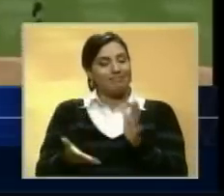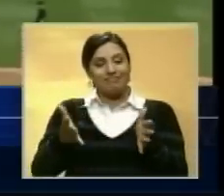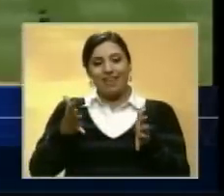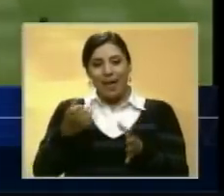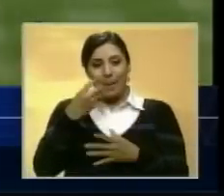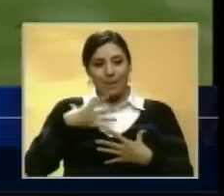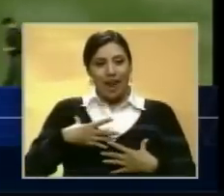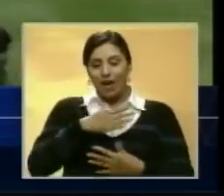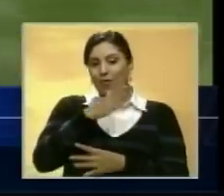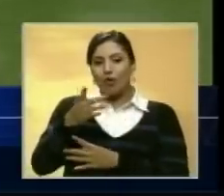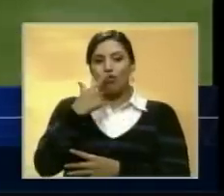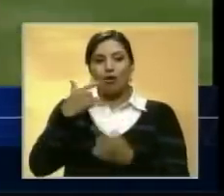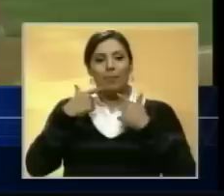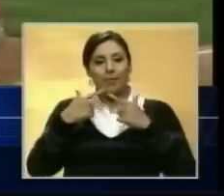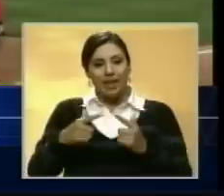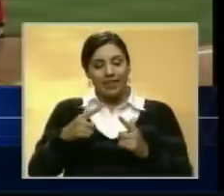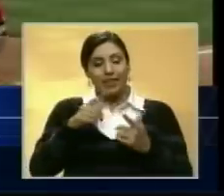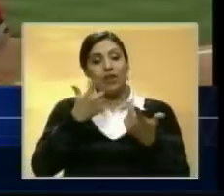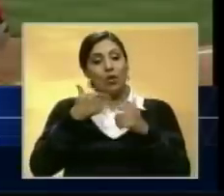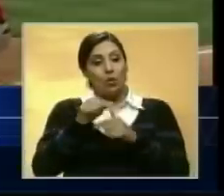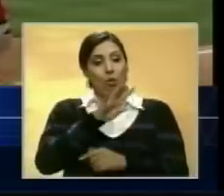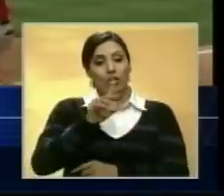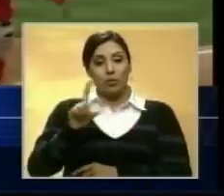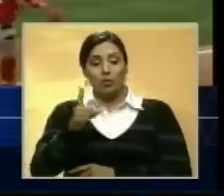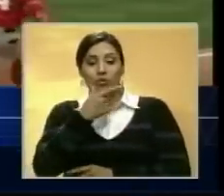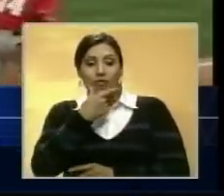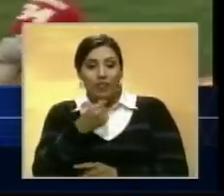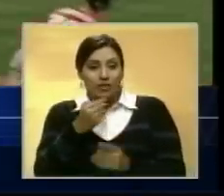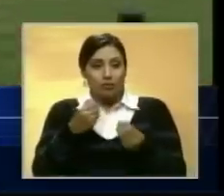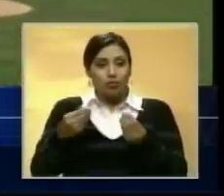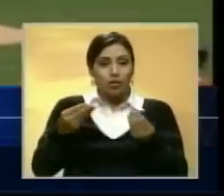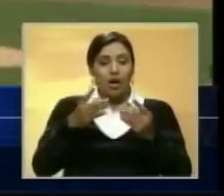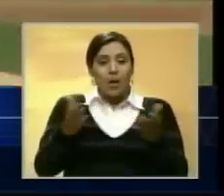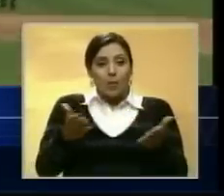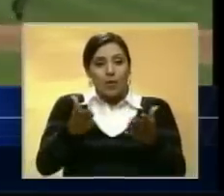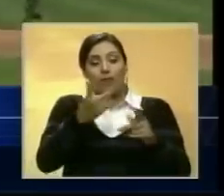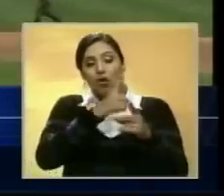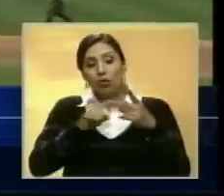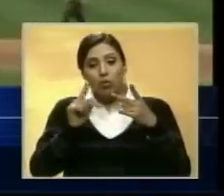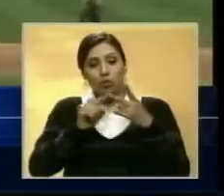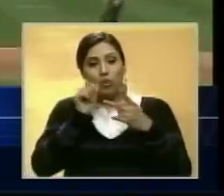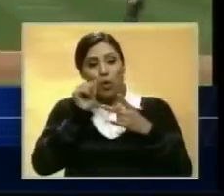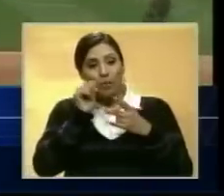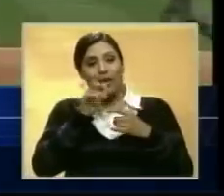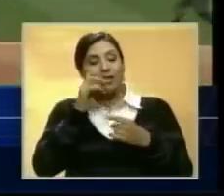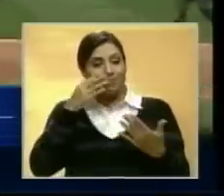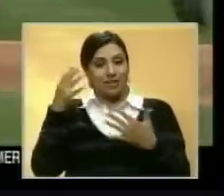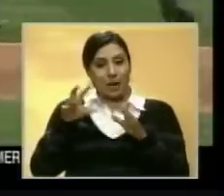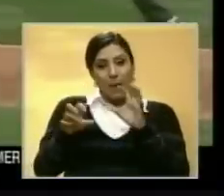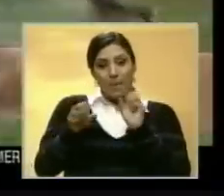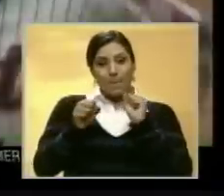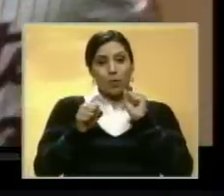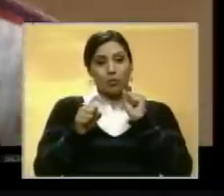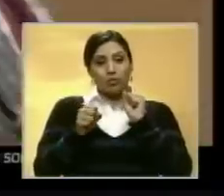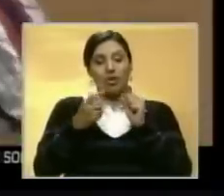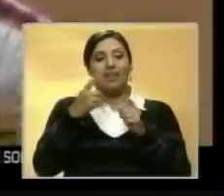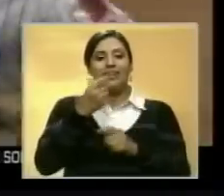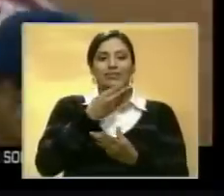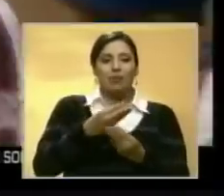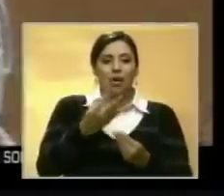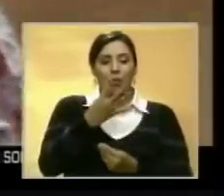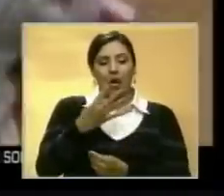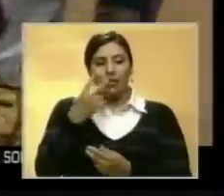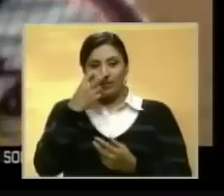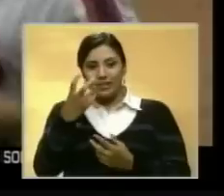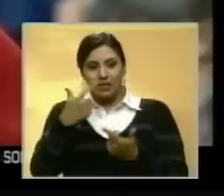a los metropolitanos. Wilson Ramos se fue de 4-1 con sencillo e impulsada, y Asdrúbal Cabrera, aquí con la atrapada, se fue con un sencillo en